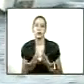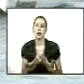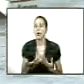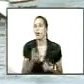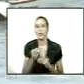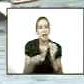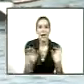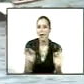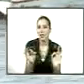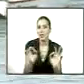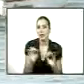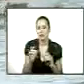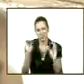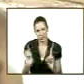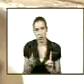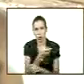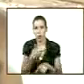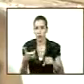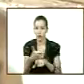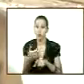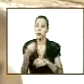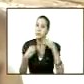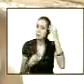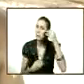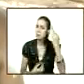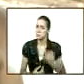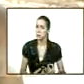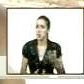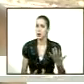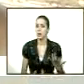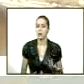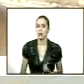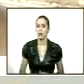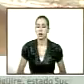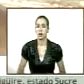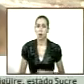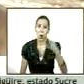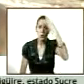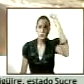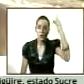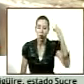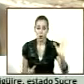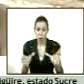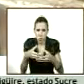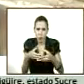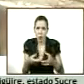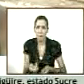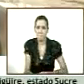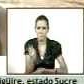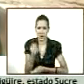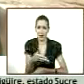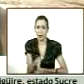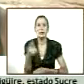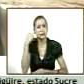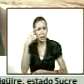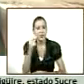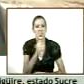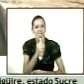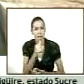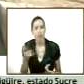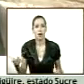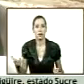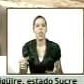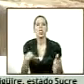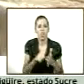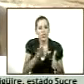gobierno nacional. Yo lo veo bien porque el consejo de pescadores es el que sabe quién es el pescador. Y sabe